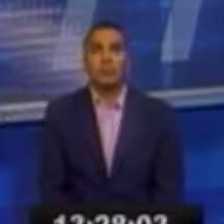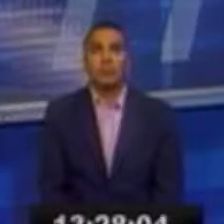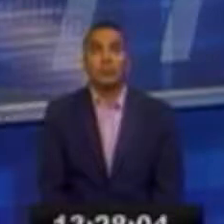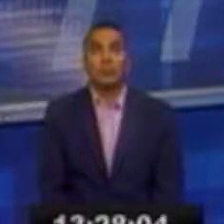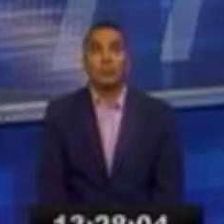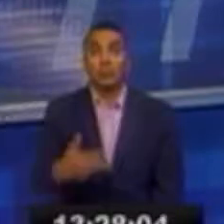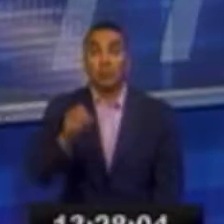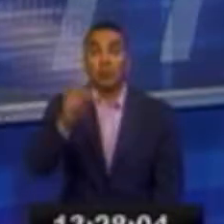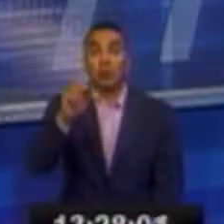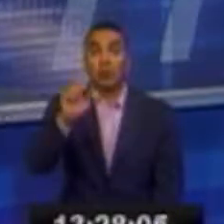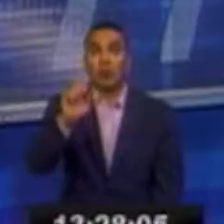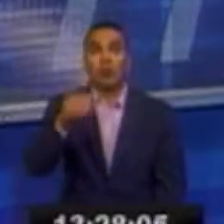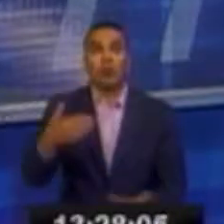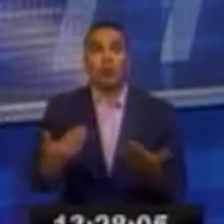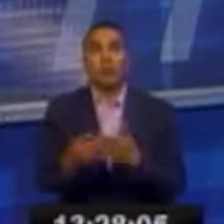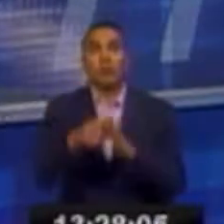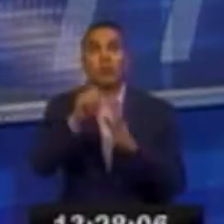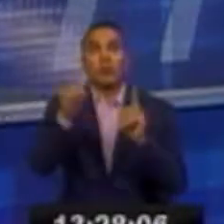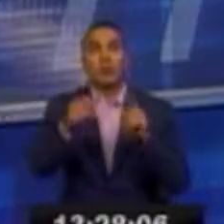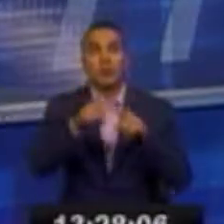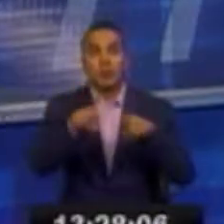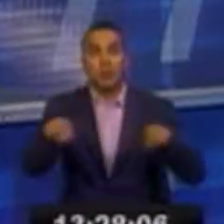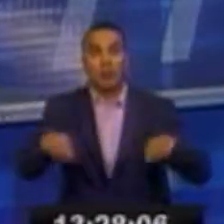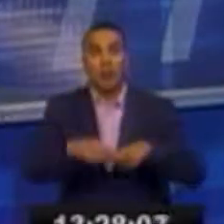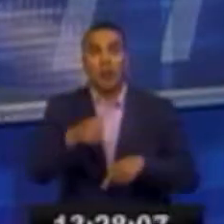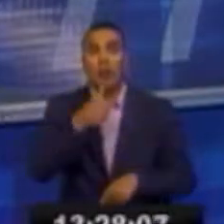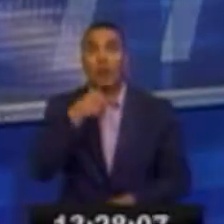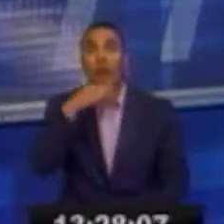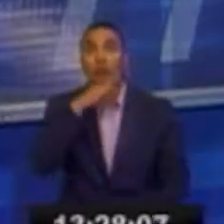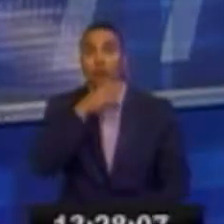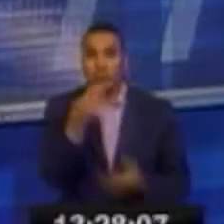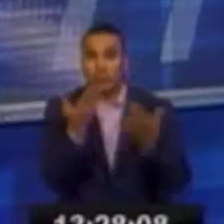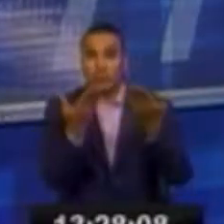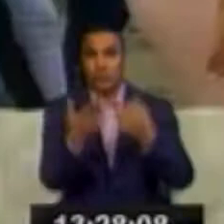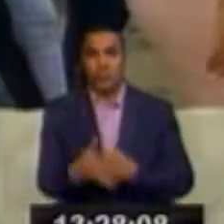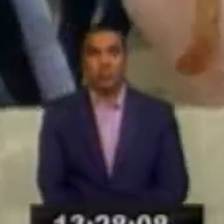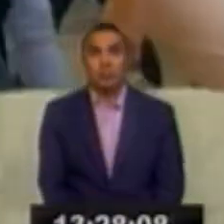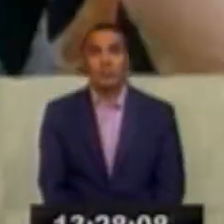Pichone contará con un nuevo sistema de alcantarillado sanitario. Veamos.